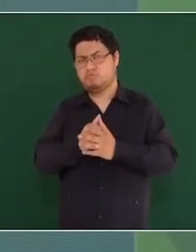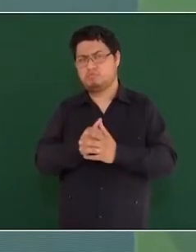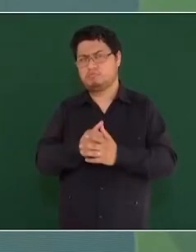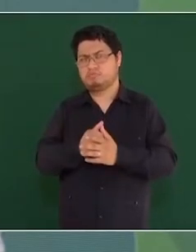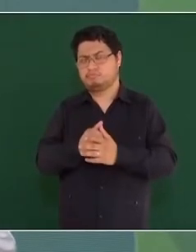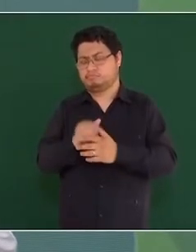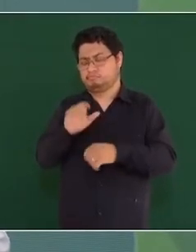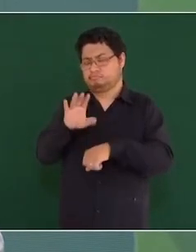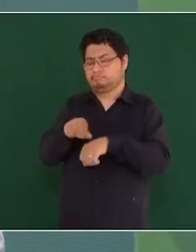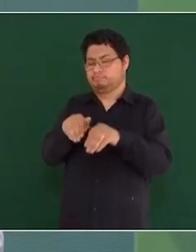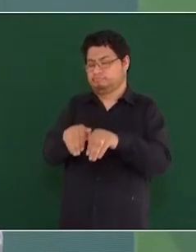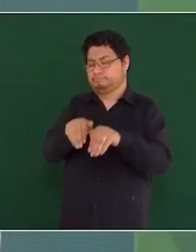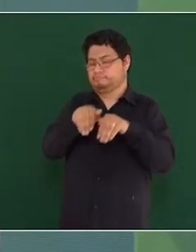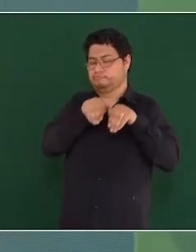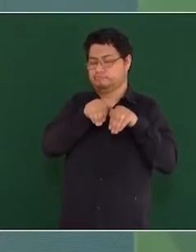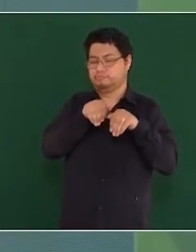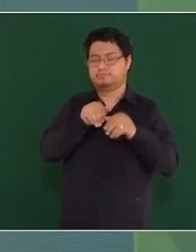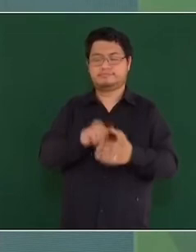licencia,